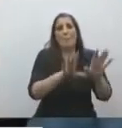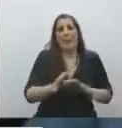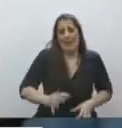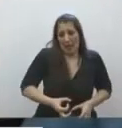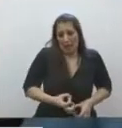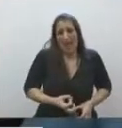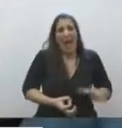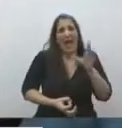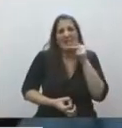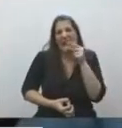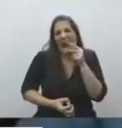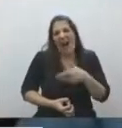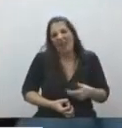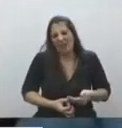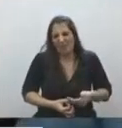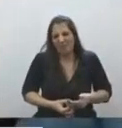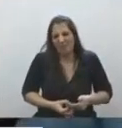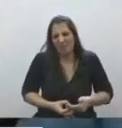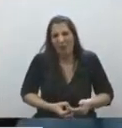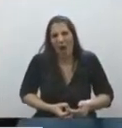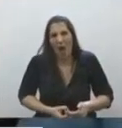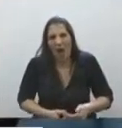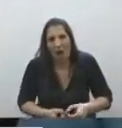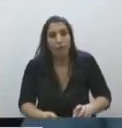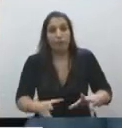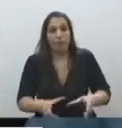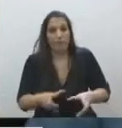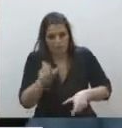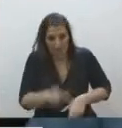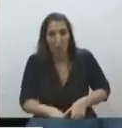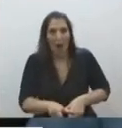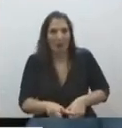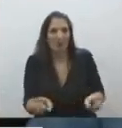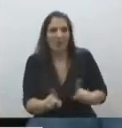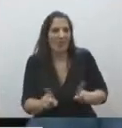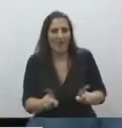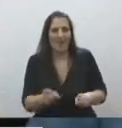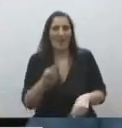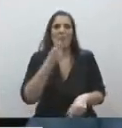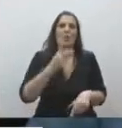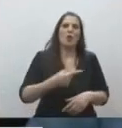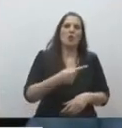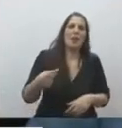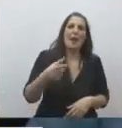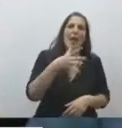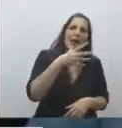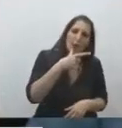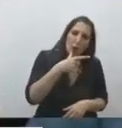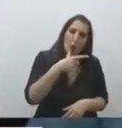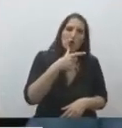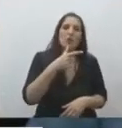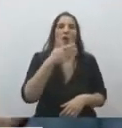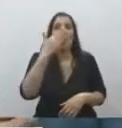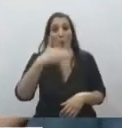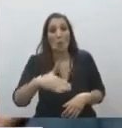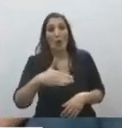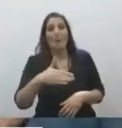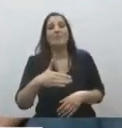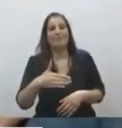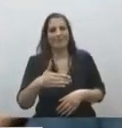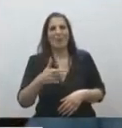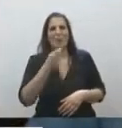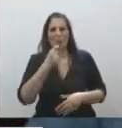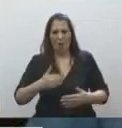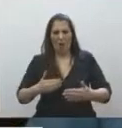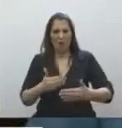esto? Si me puedo hacer una diferencia, lo hago. Y las actitudes de los políticos no son distintas de esas actitudes. Lo que ocurre